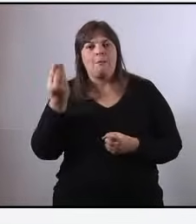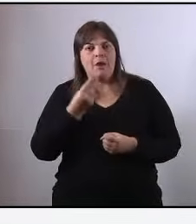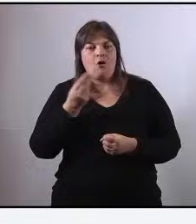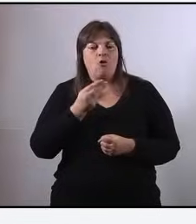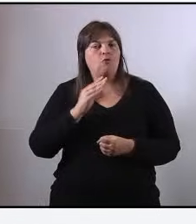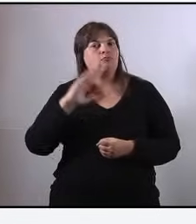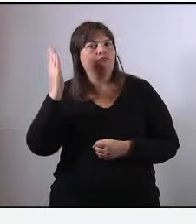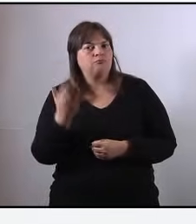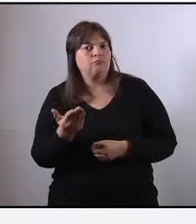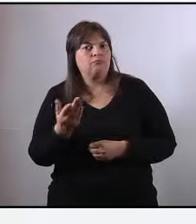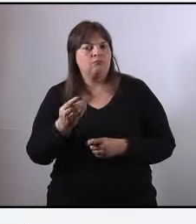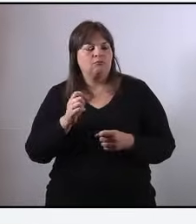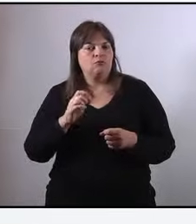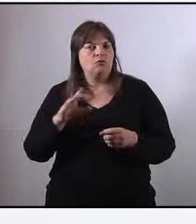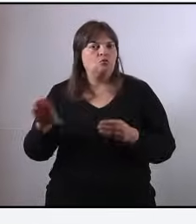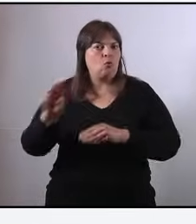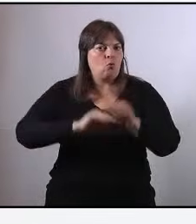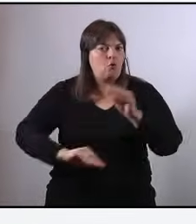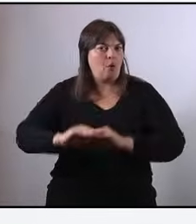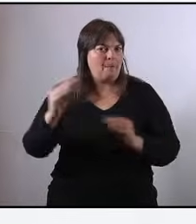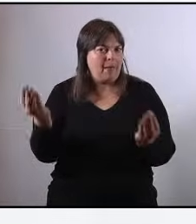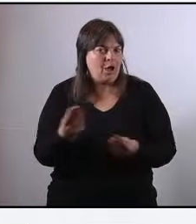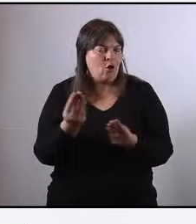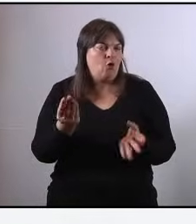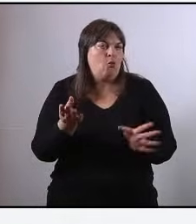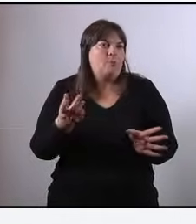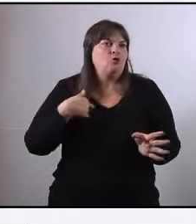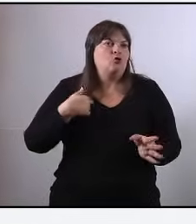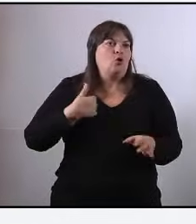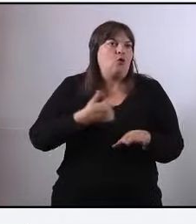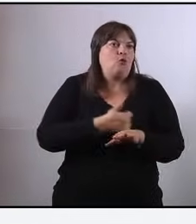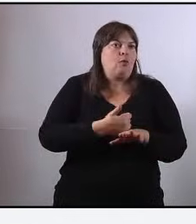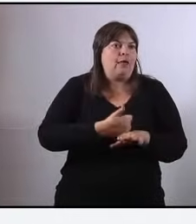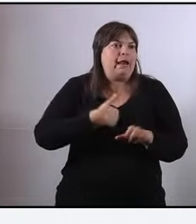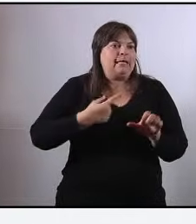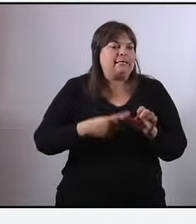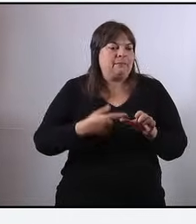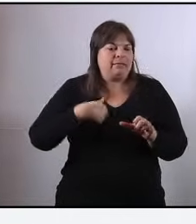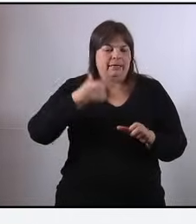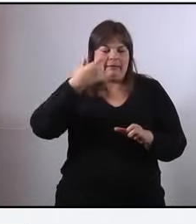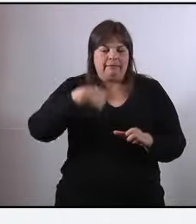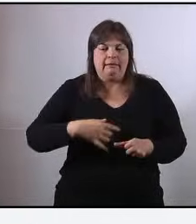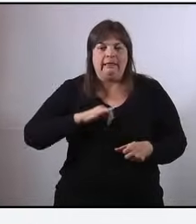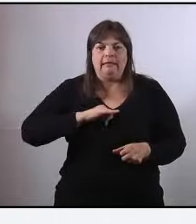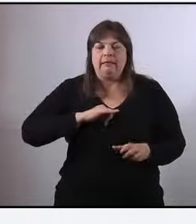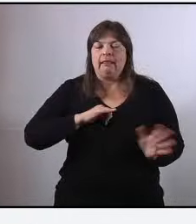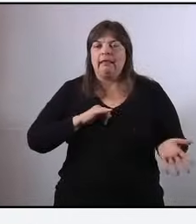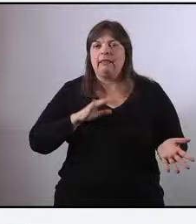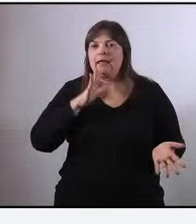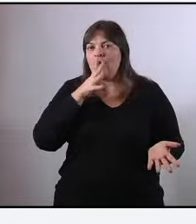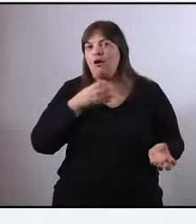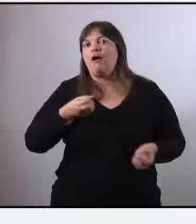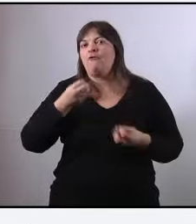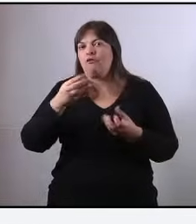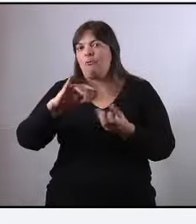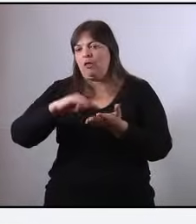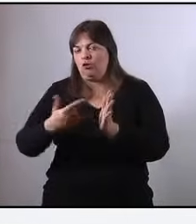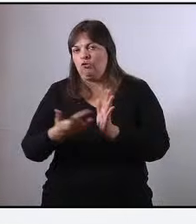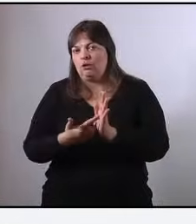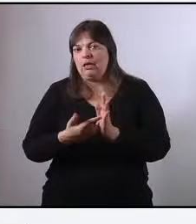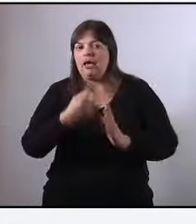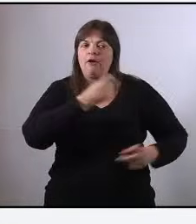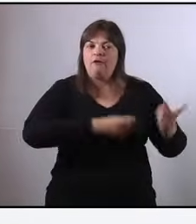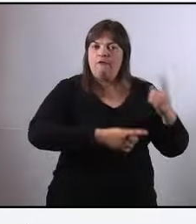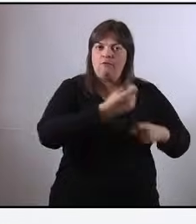atacamos mejor, pero no soy consciente como ciudadana extremeña, y ahora completaremos esa información técnica con los informes